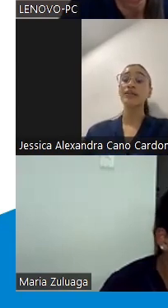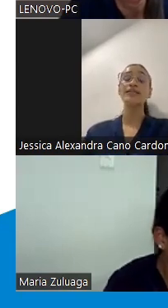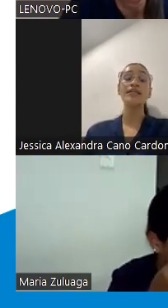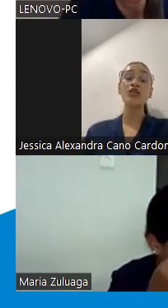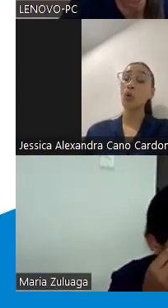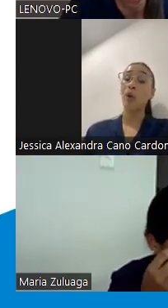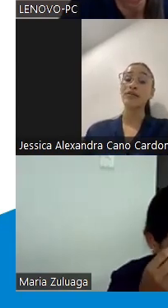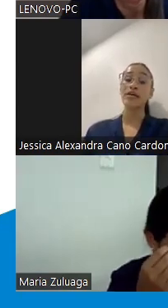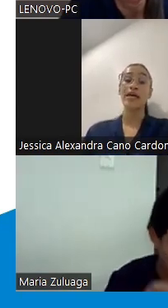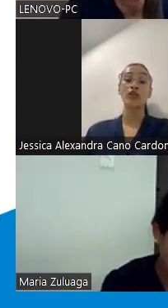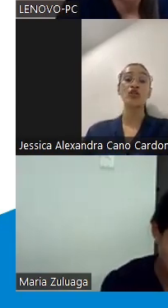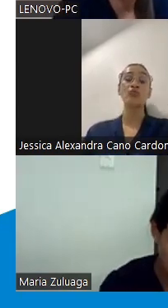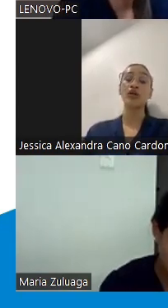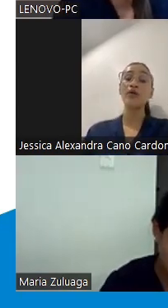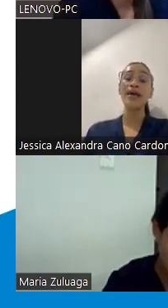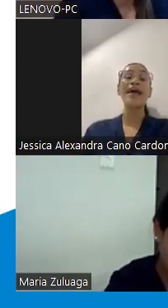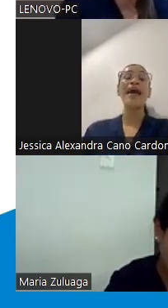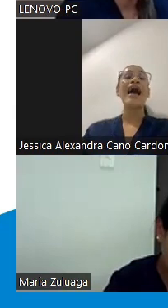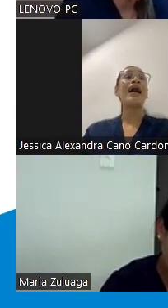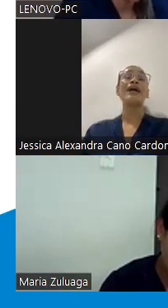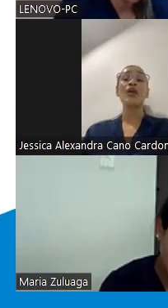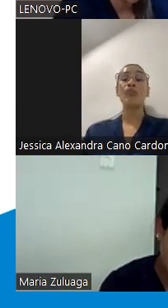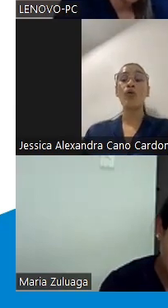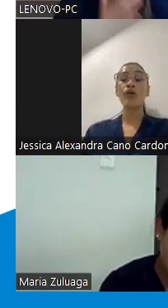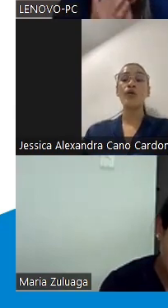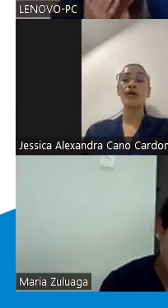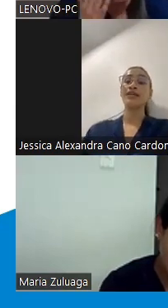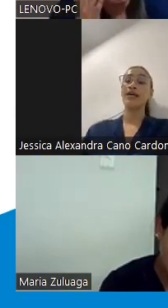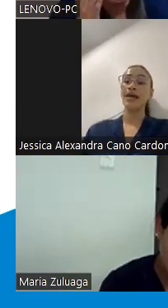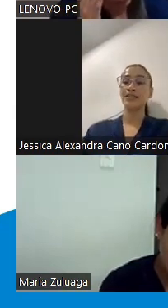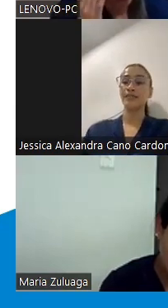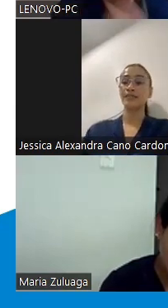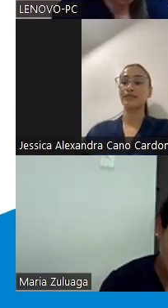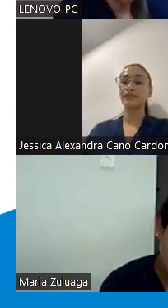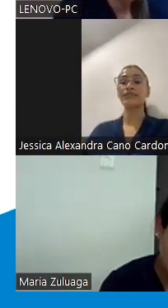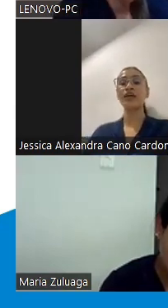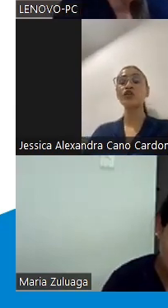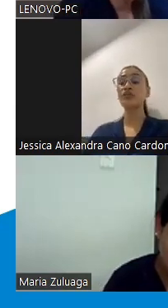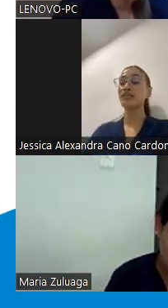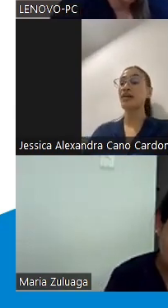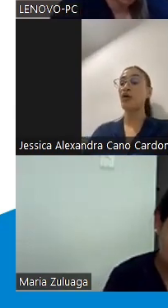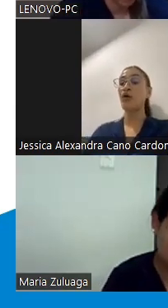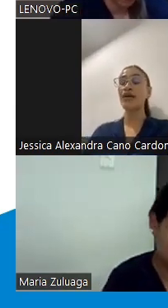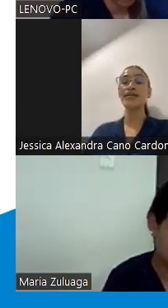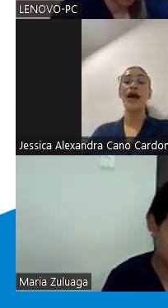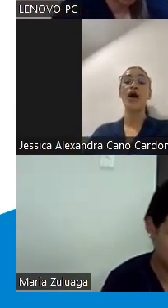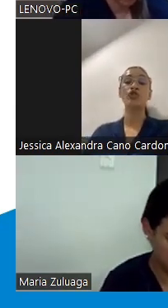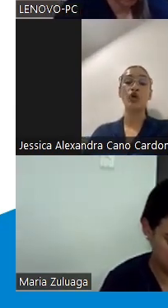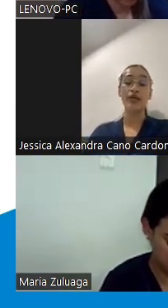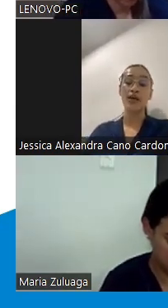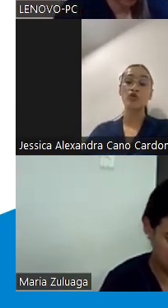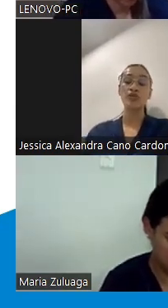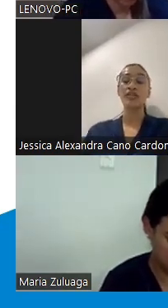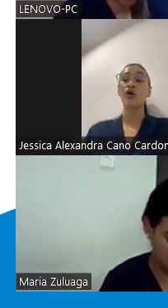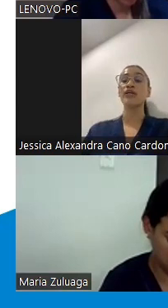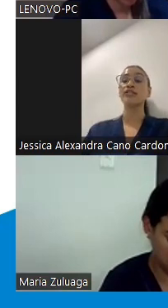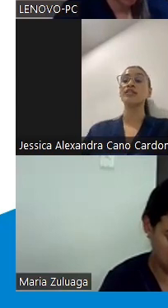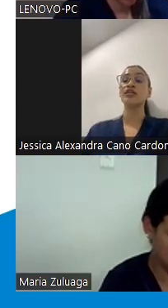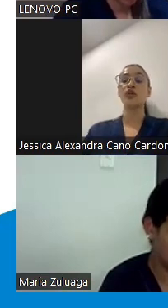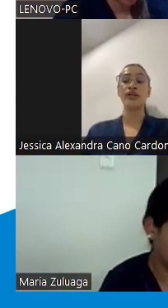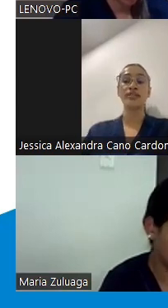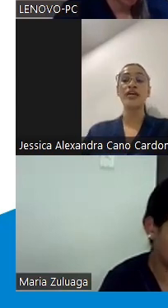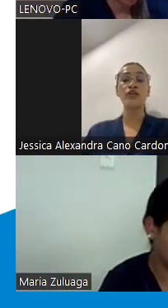debe ser inscrito en una base de datos disponible a que el público acceda a ella. Los investigadores, autores,